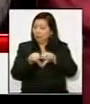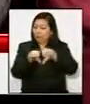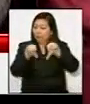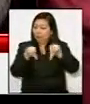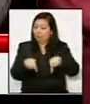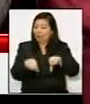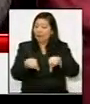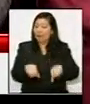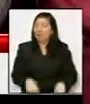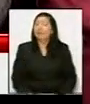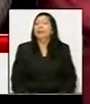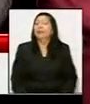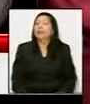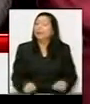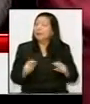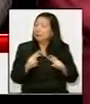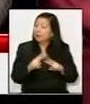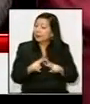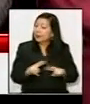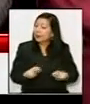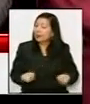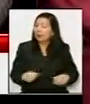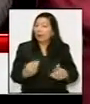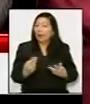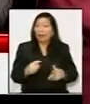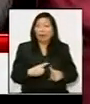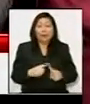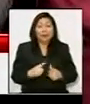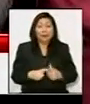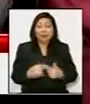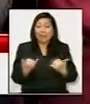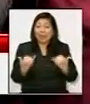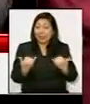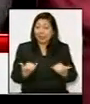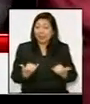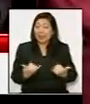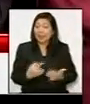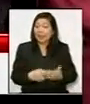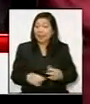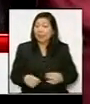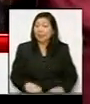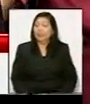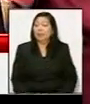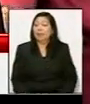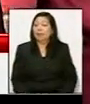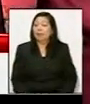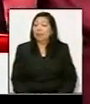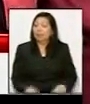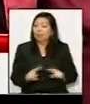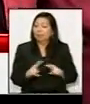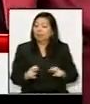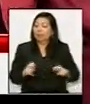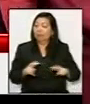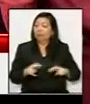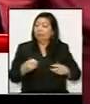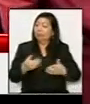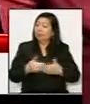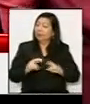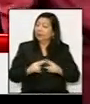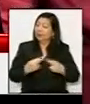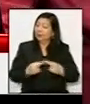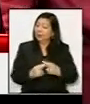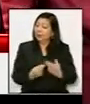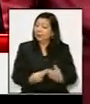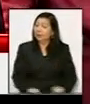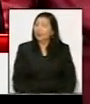y la formalización de la investigación entonces nosotros aquí lo que hacemos es la invitación preliminar de un indicio